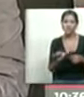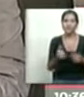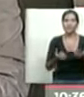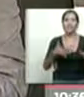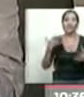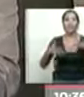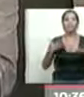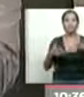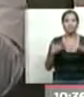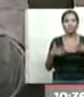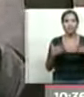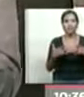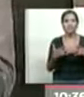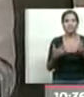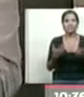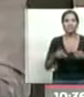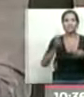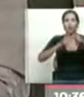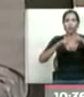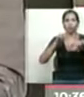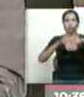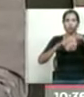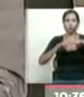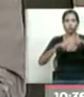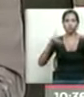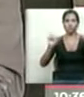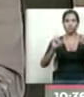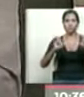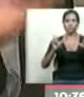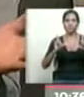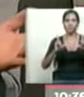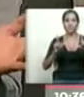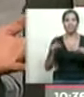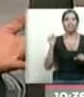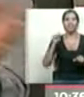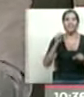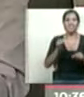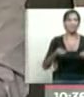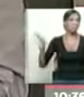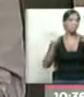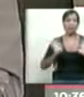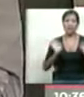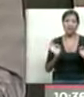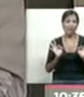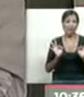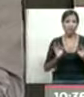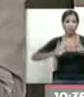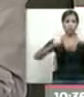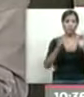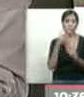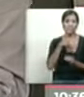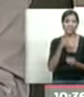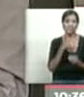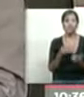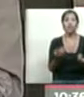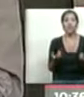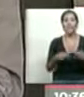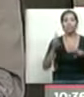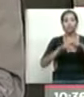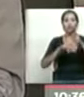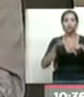efectos de esa construcción mediática, de ese para nada fenómeno político, sino por el contrario,